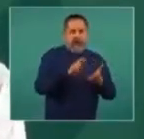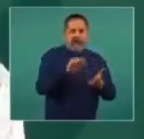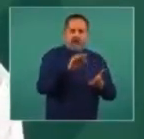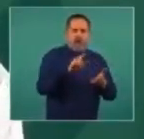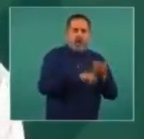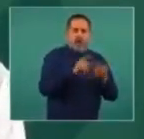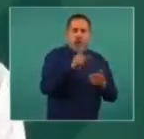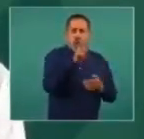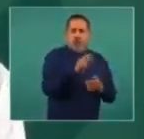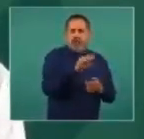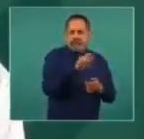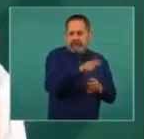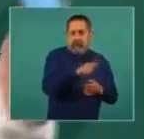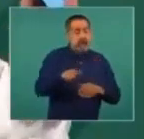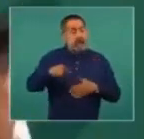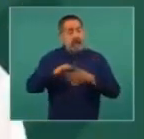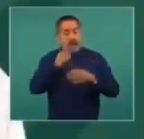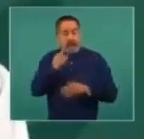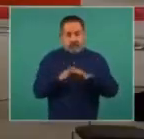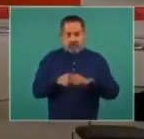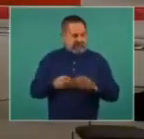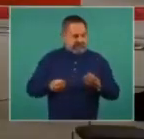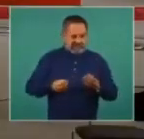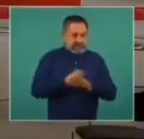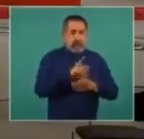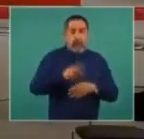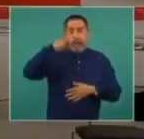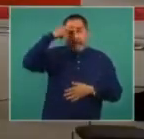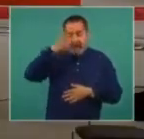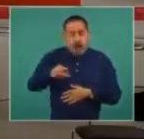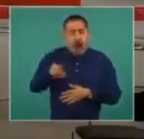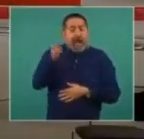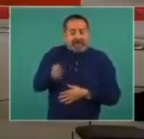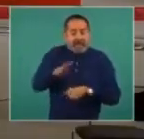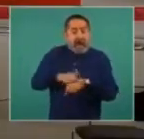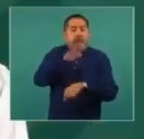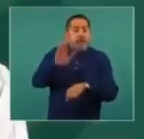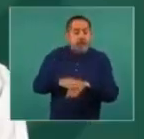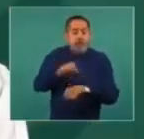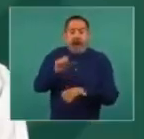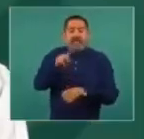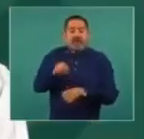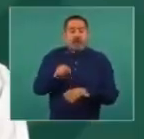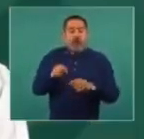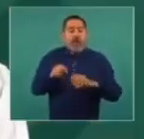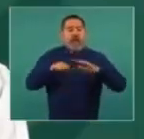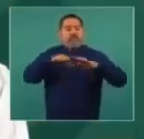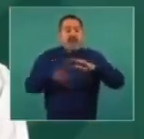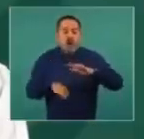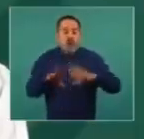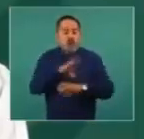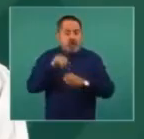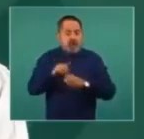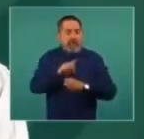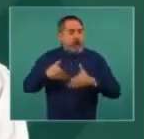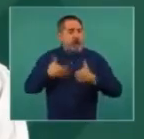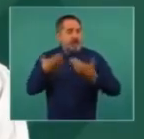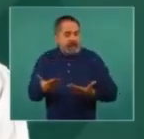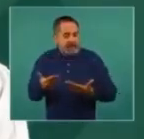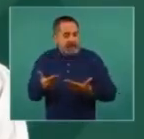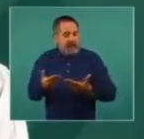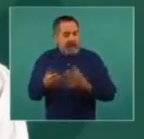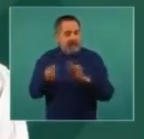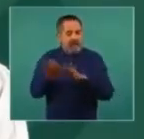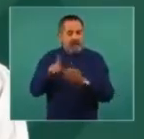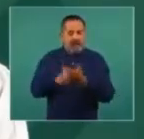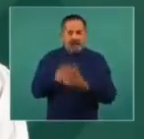universal en su tuit méxico acepta que aprobó vacuna cancino con rango inferior en el intervalo de confianza eficacia